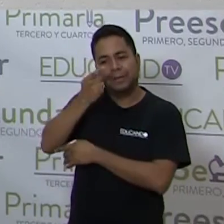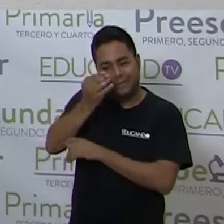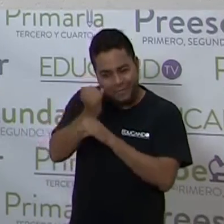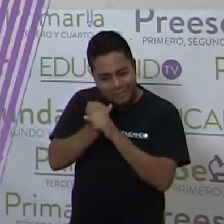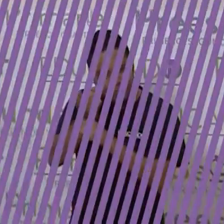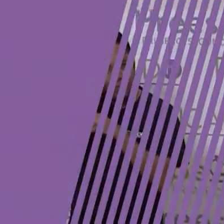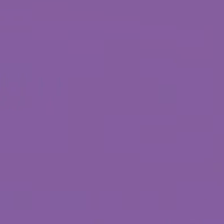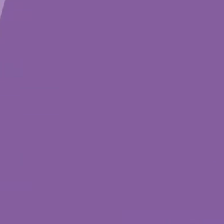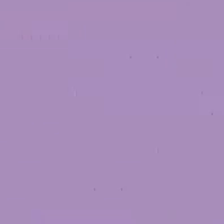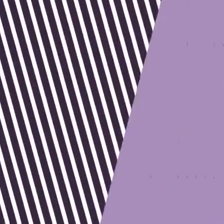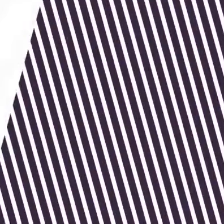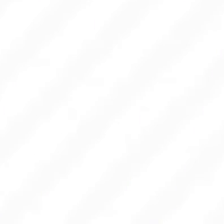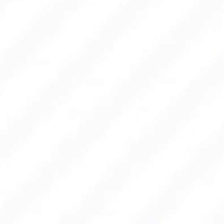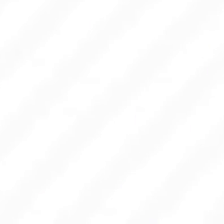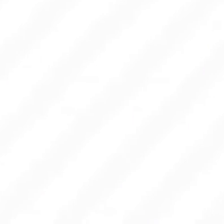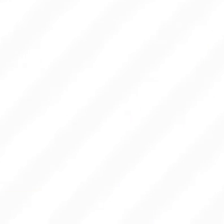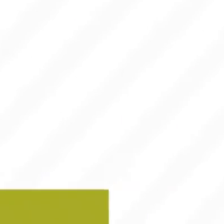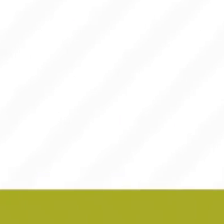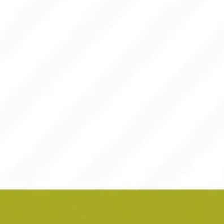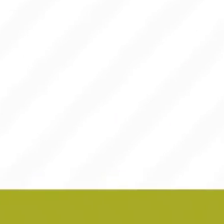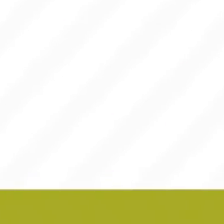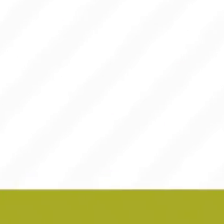libro.